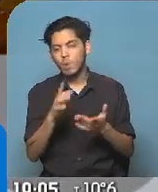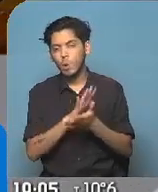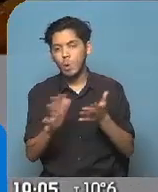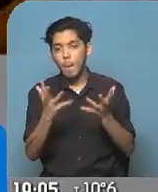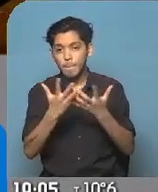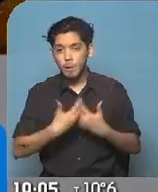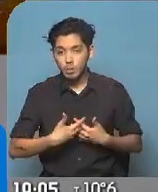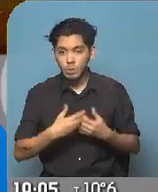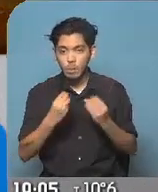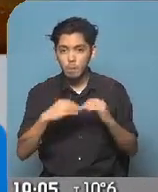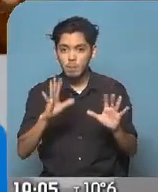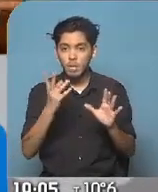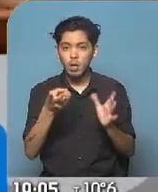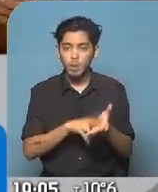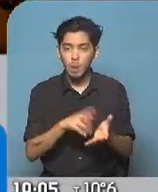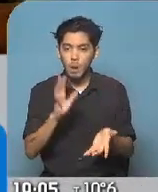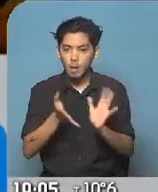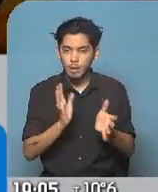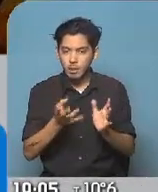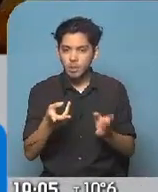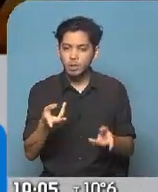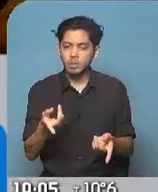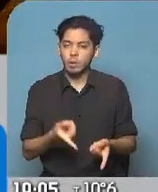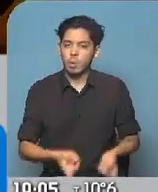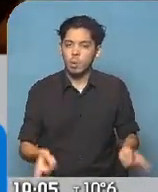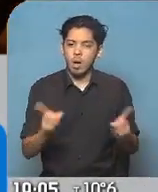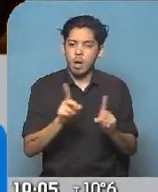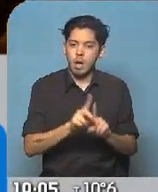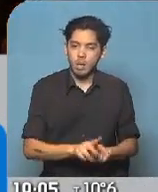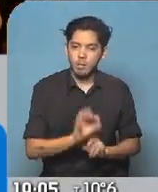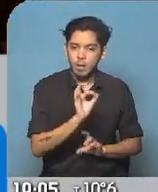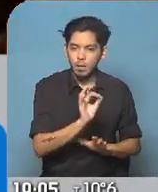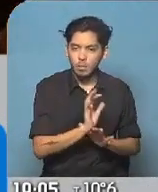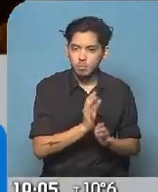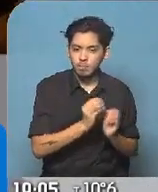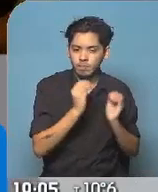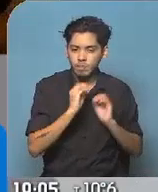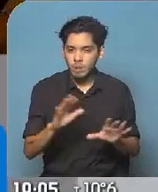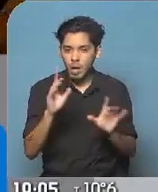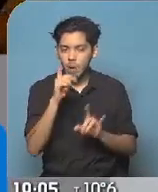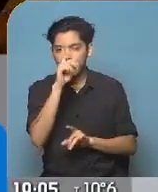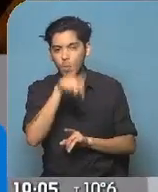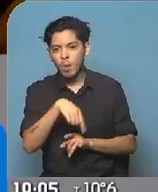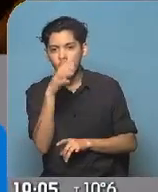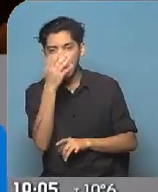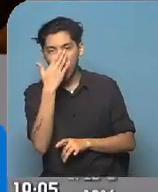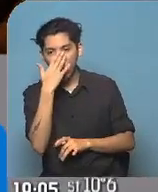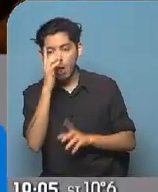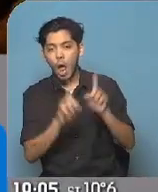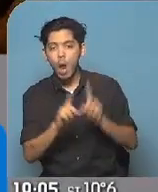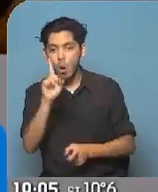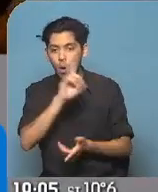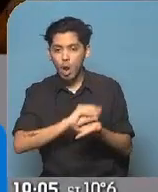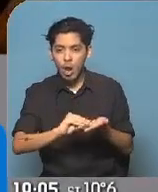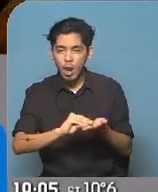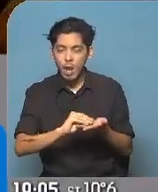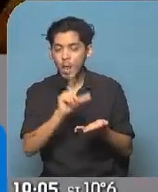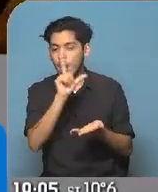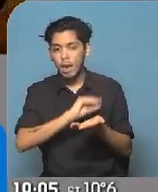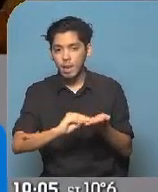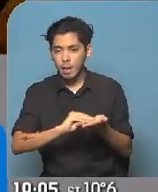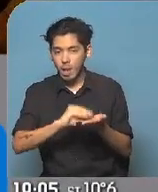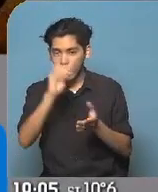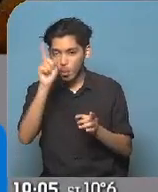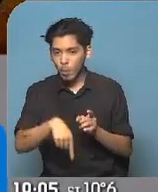proyecto para empezar a tratarse todo de nuevo pero desde el senado que la opción córdoba de algunos legisladores de esa provincia pero al